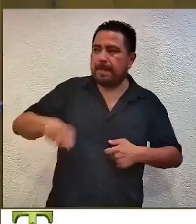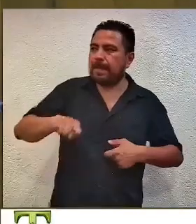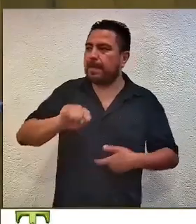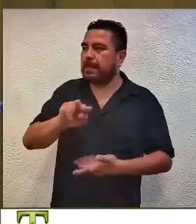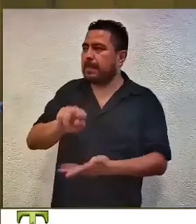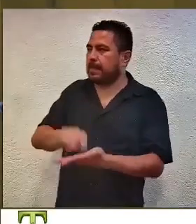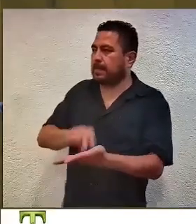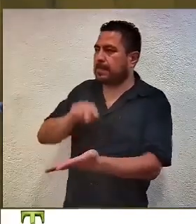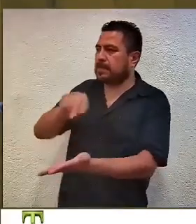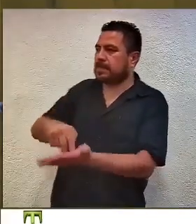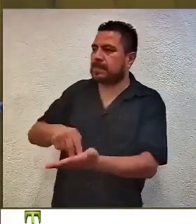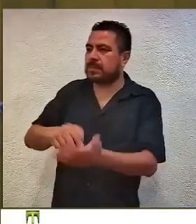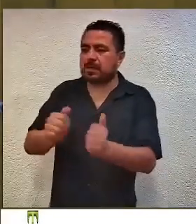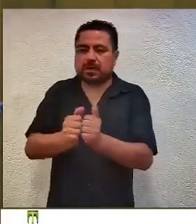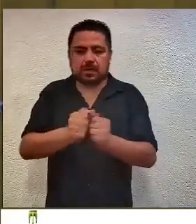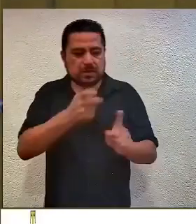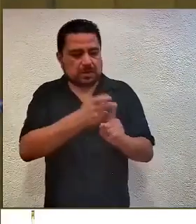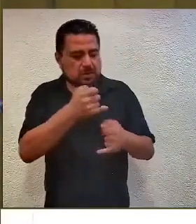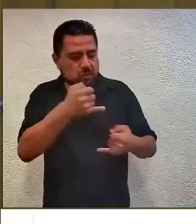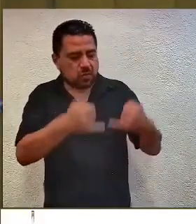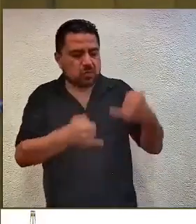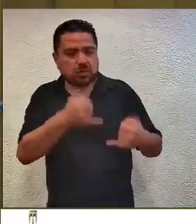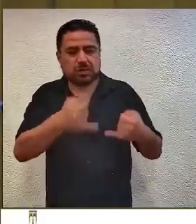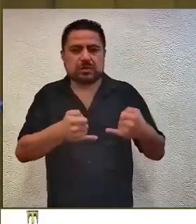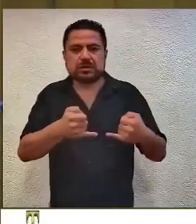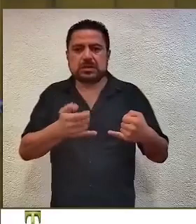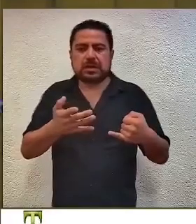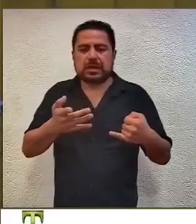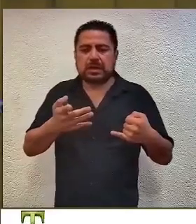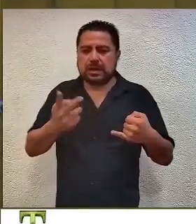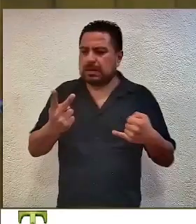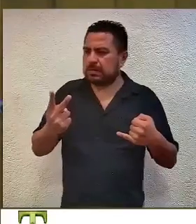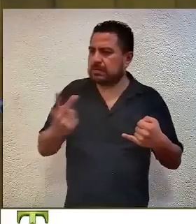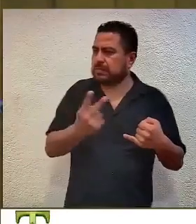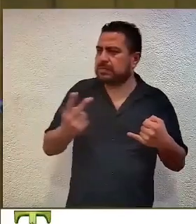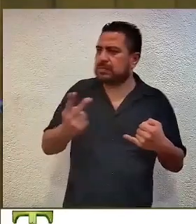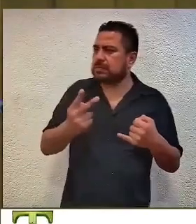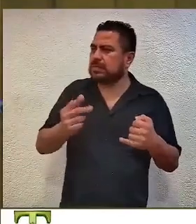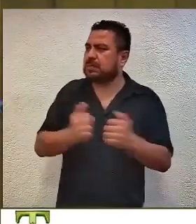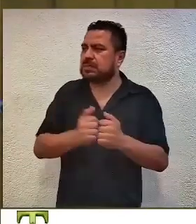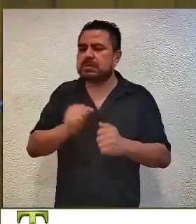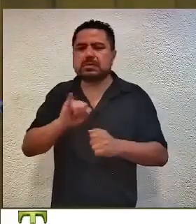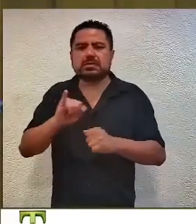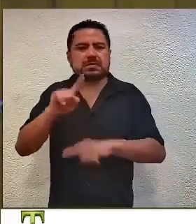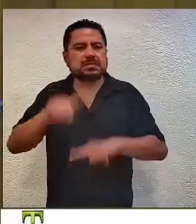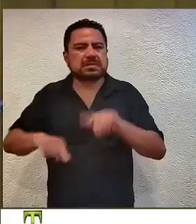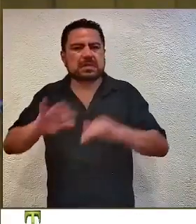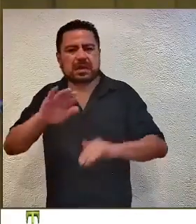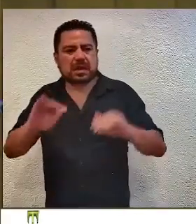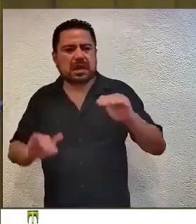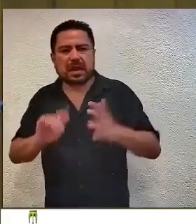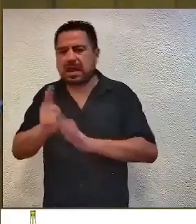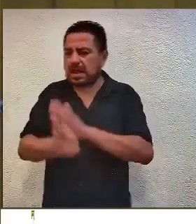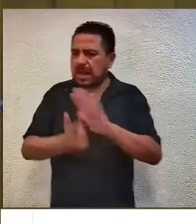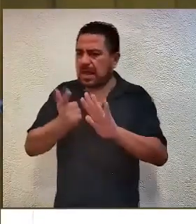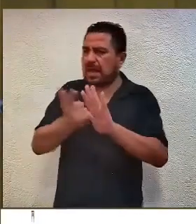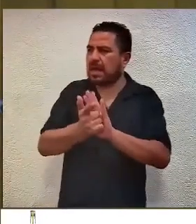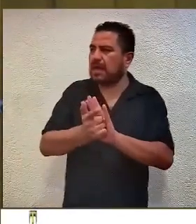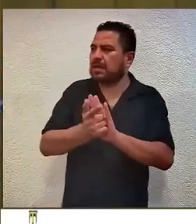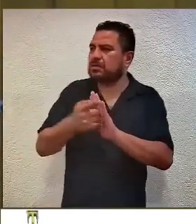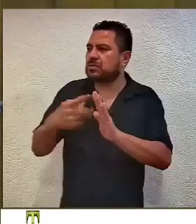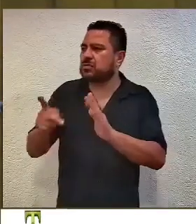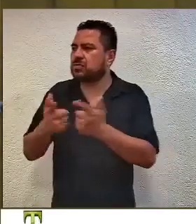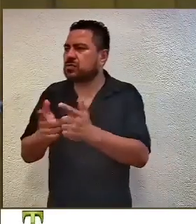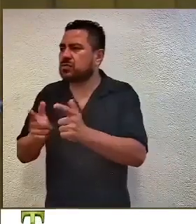comparecer a estos juicios ambas alegaron la vulneración del principio de legalidad en su vertiente